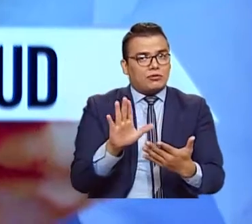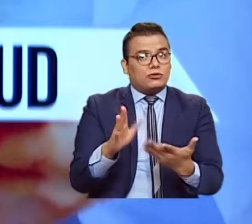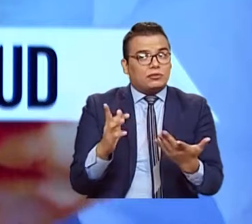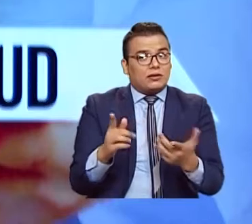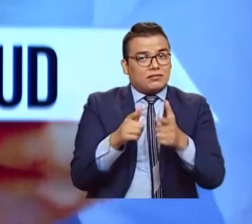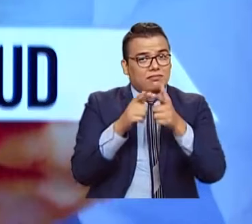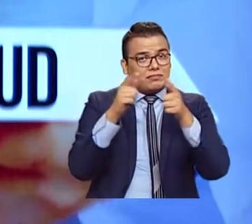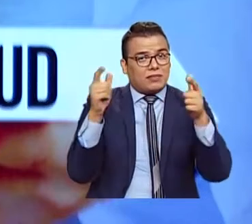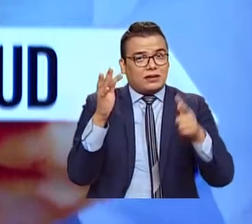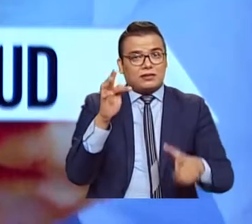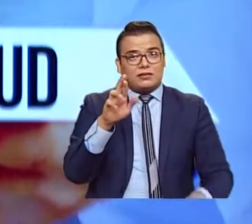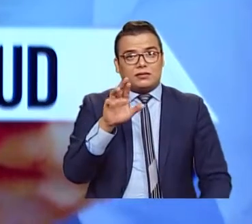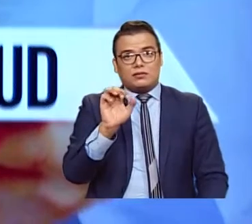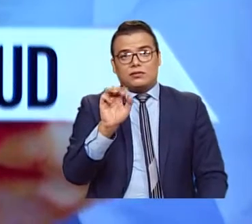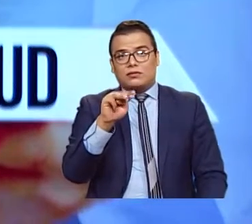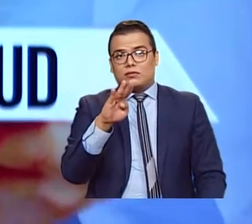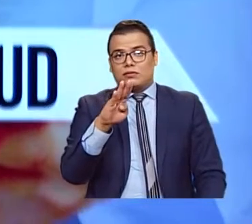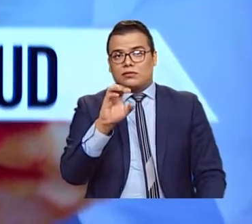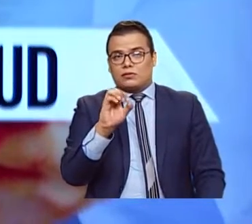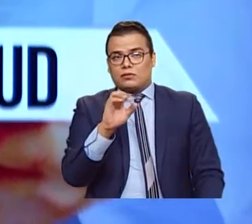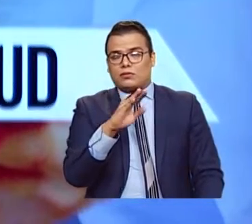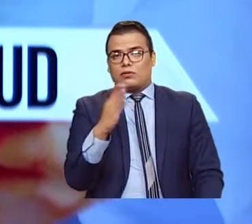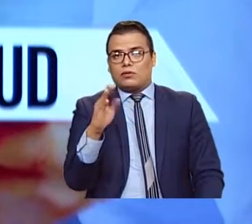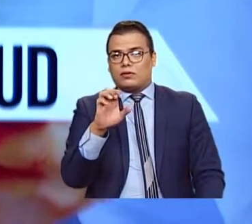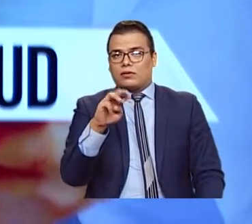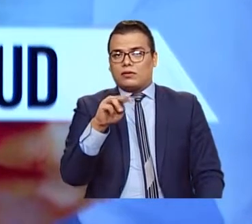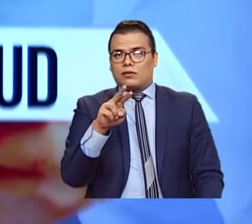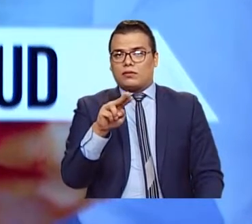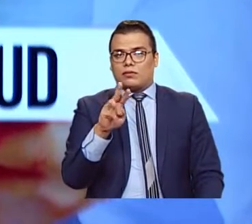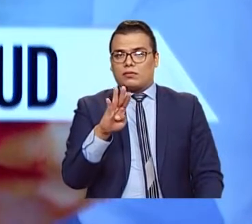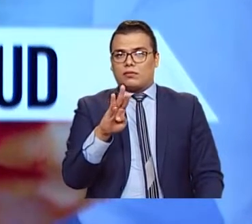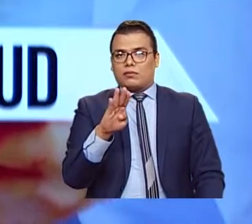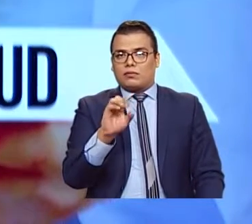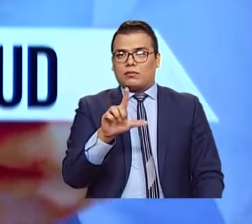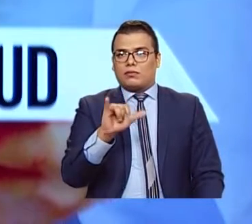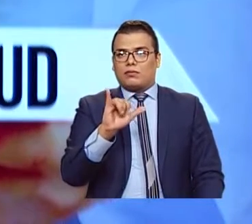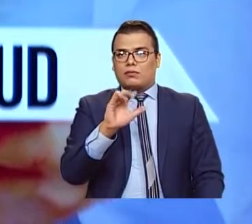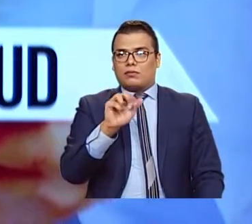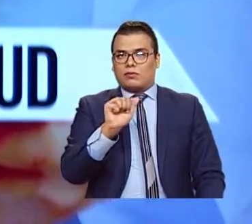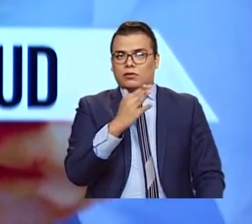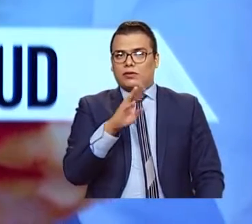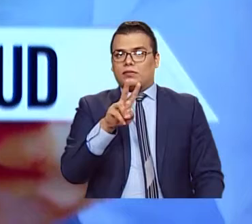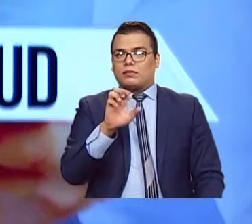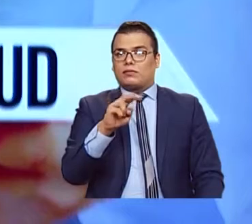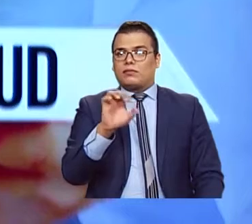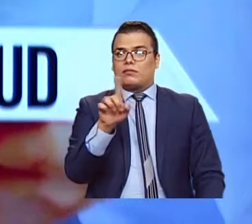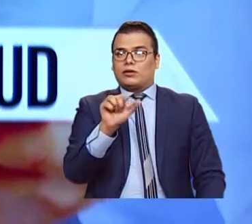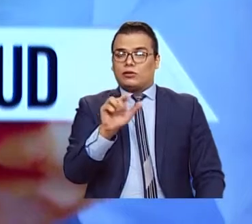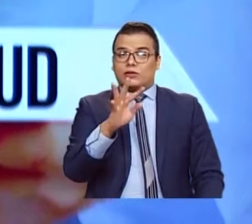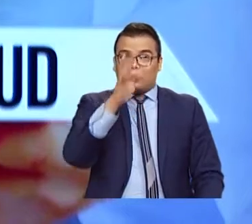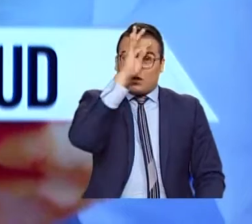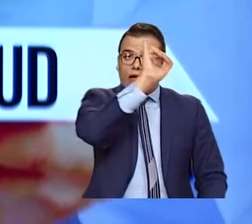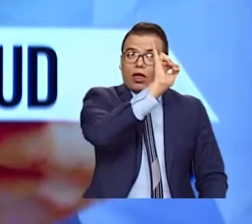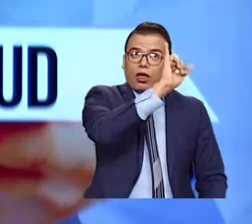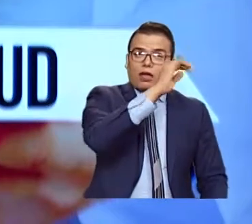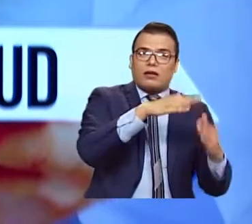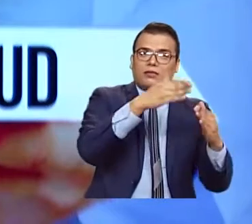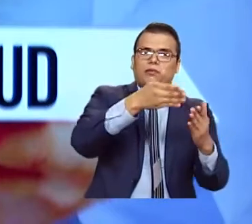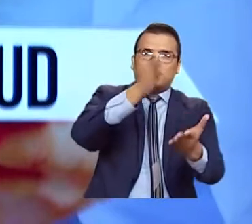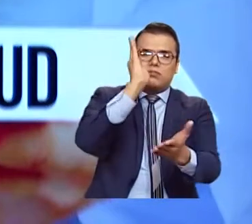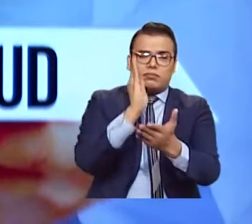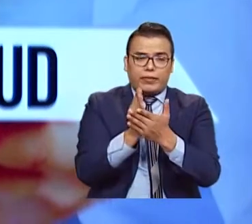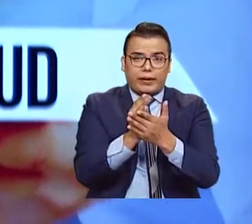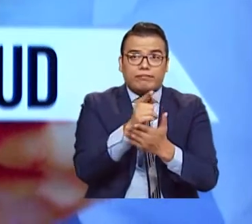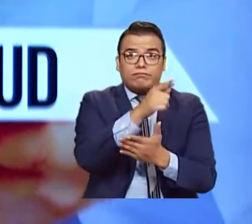tromboembolia venosa tv ocurren durante o después de una hospitalización lo que convierte a esta enfermedad en la principal causa